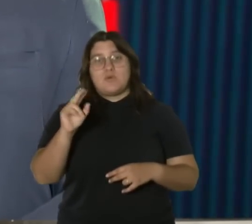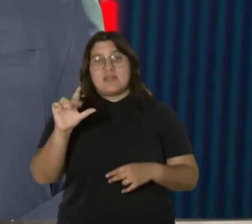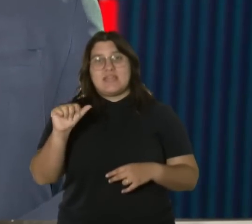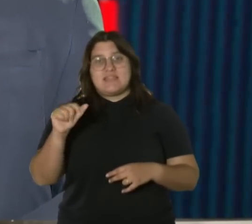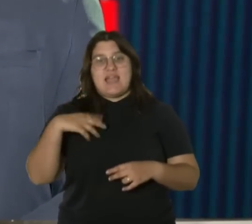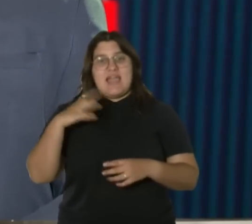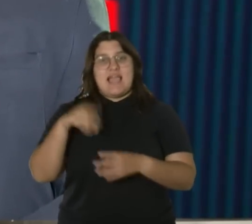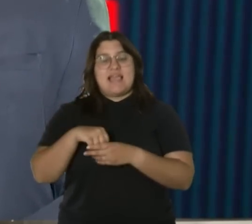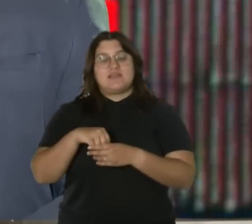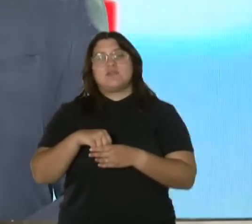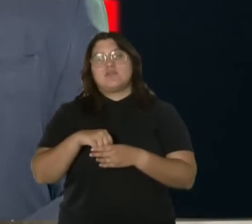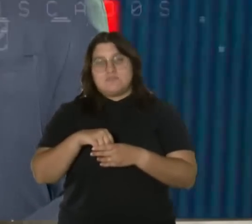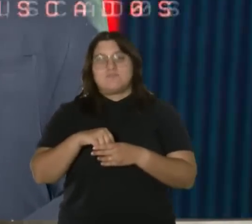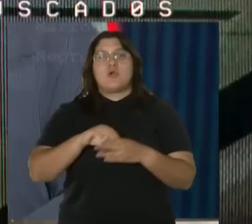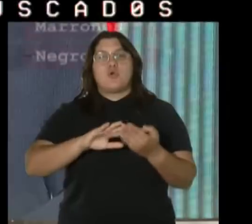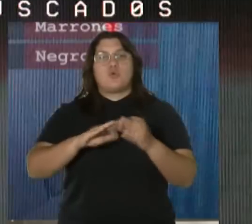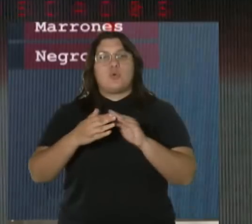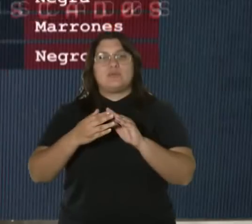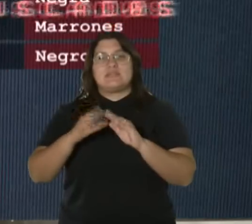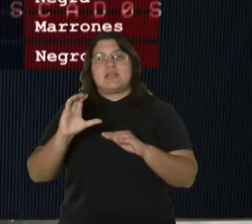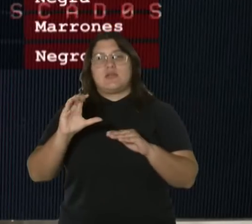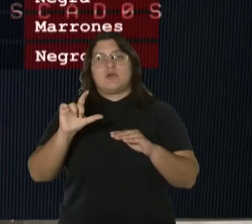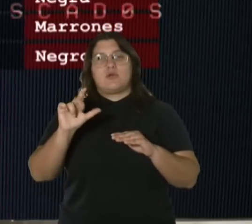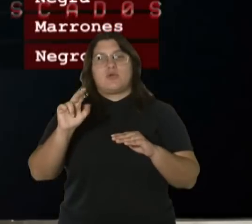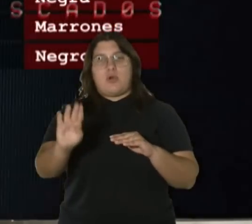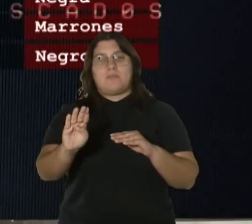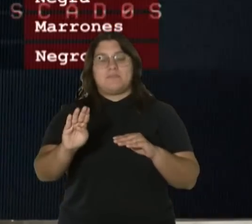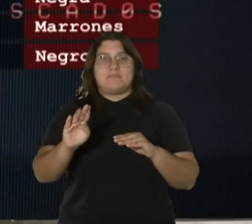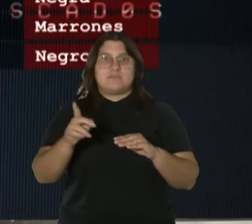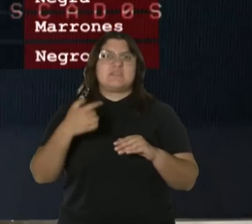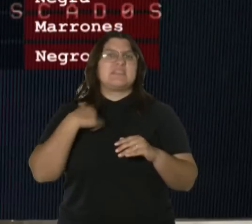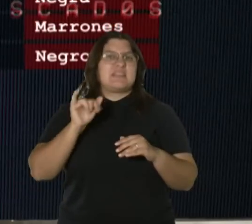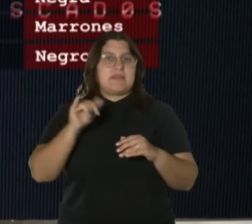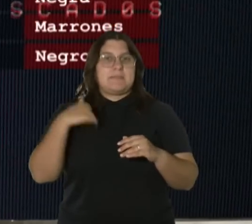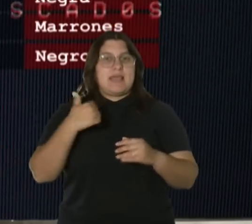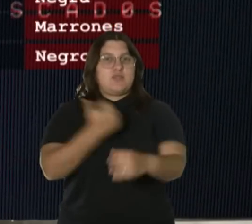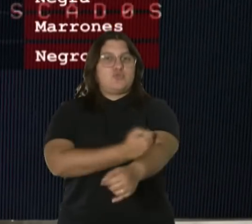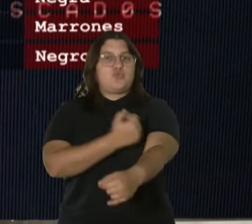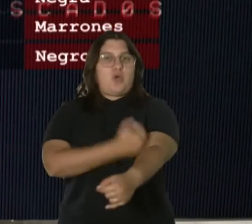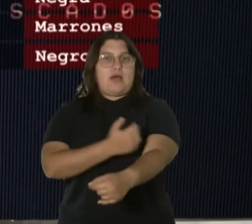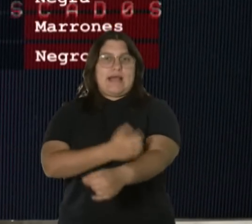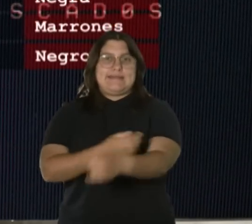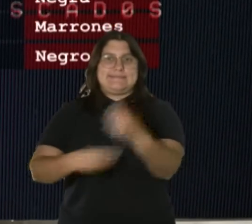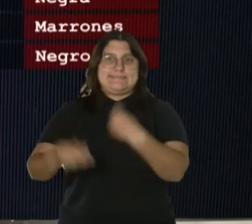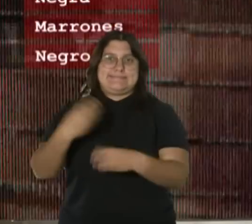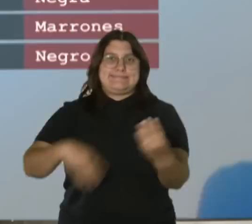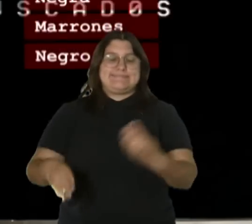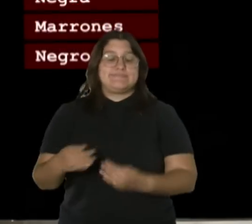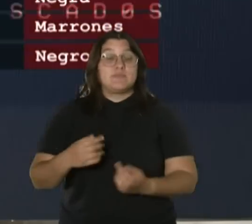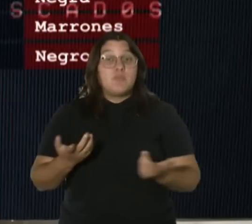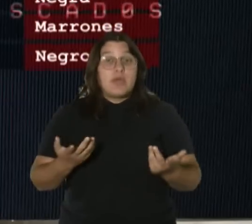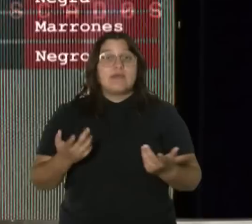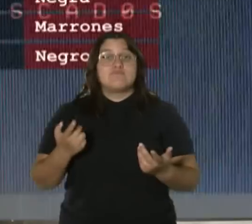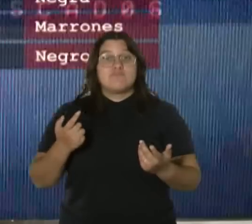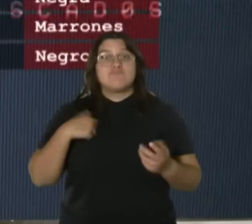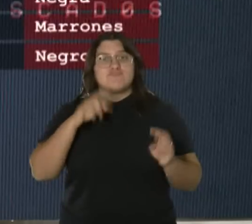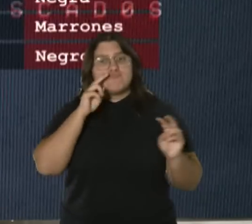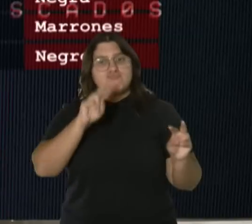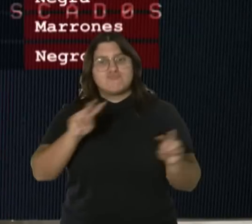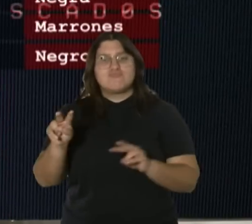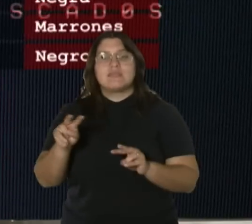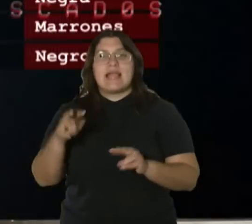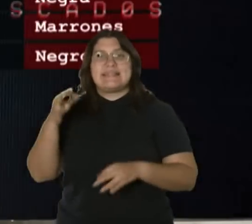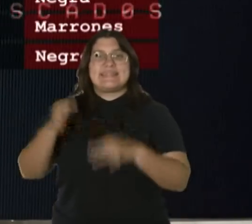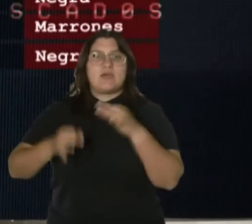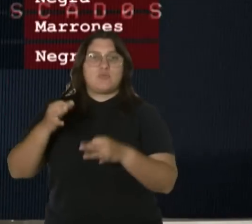fue encontrado culpable por delitos de sustancias controladas estaba bajo la supervisión de los programas de comunidad de departamento de corrección ya que el honorable